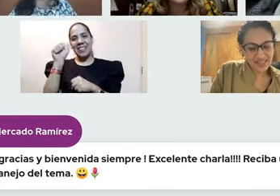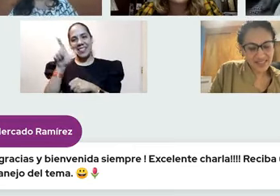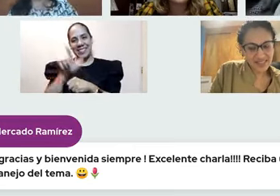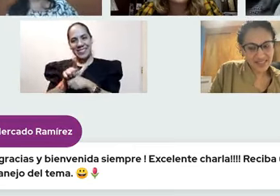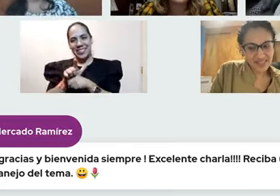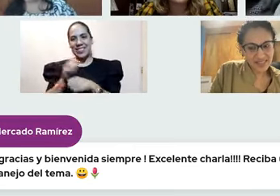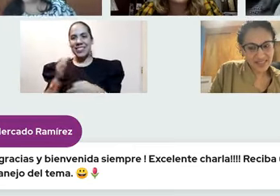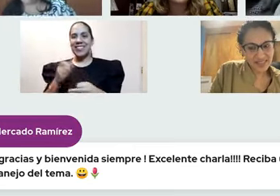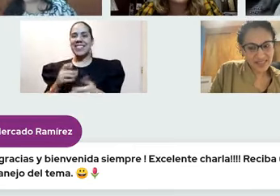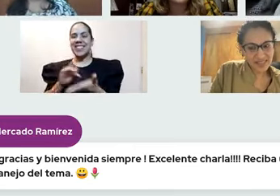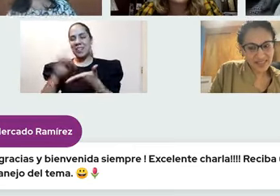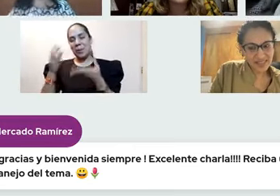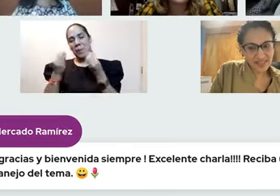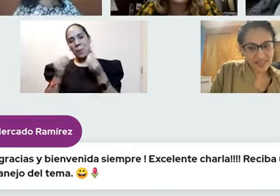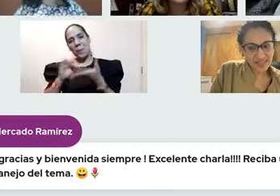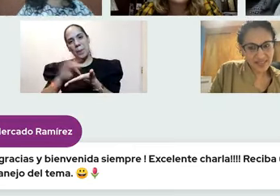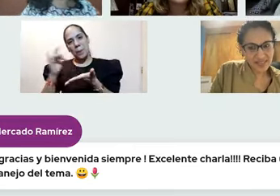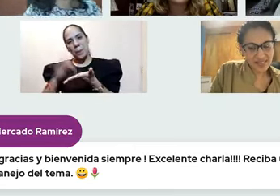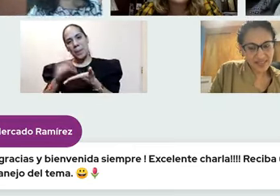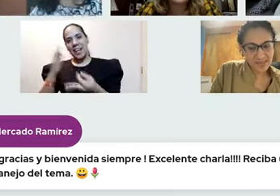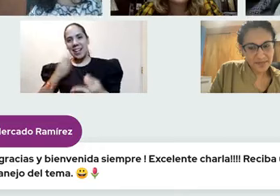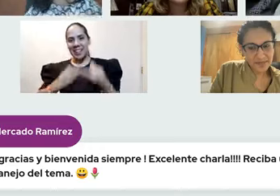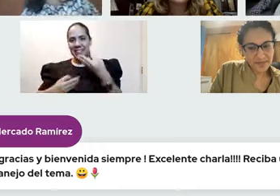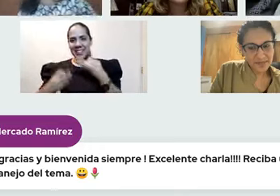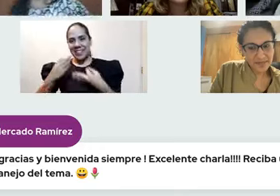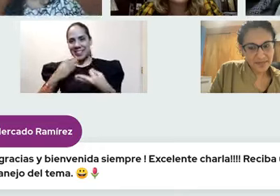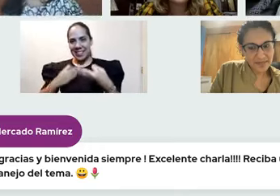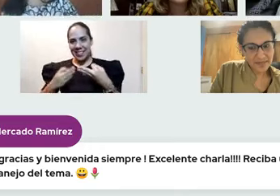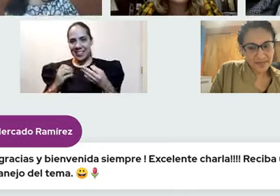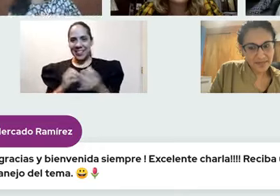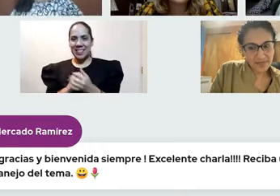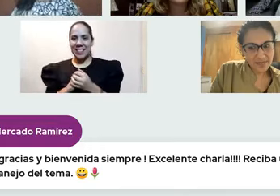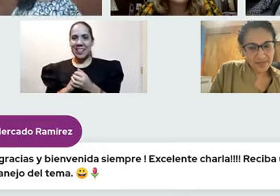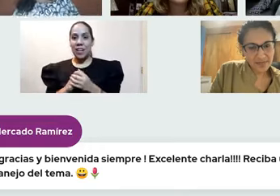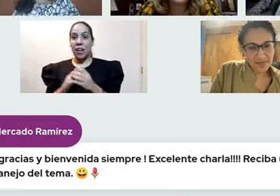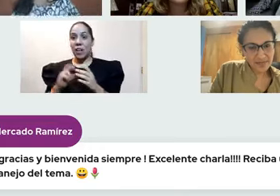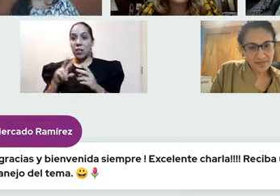y todos y sobre todo a la audiencia que nos honran con su